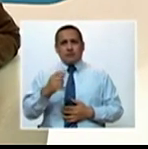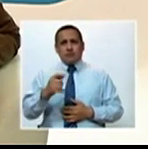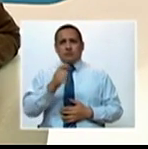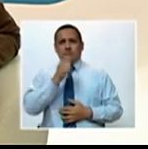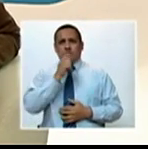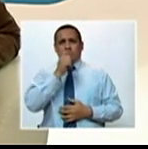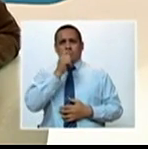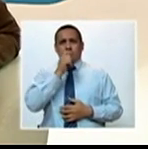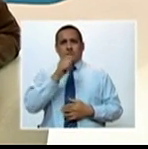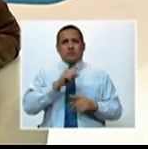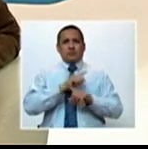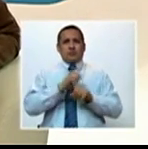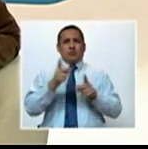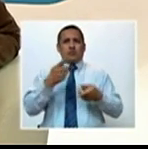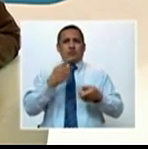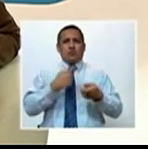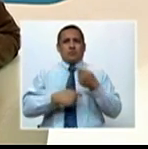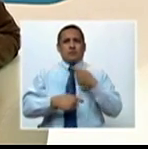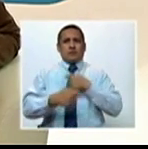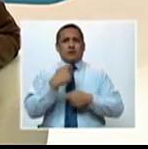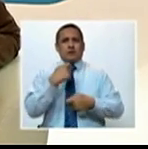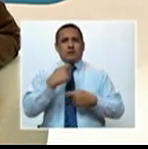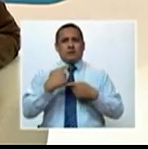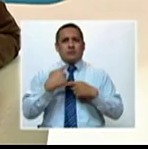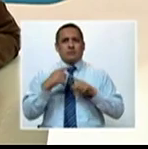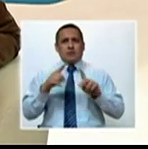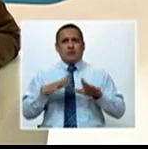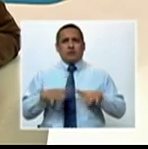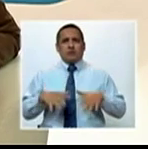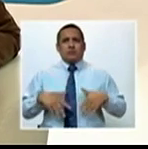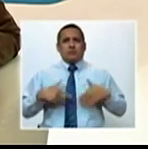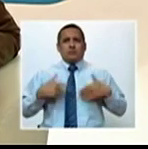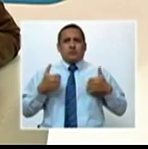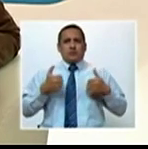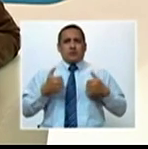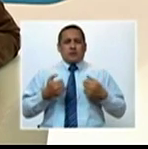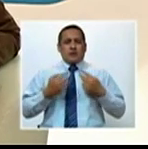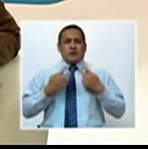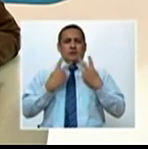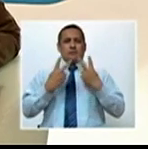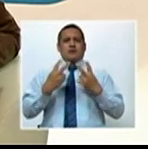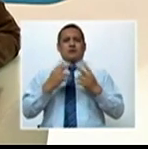no es un comercializador, pero podrían